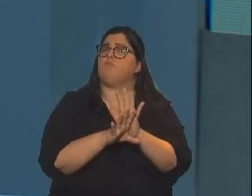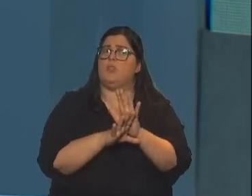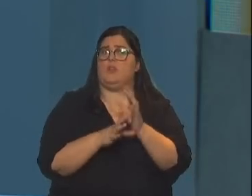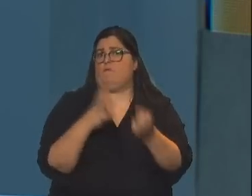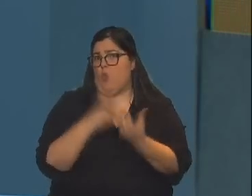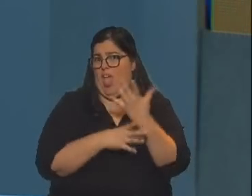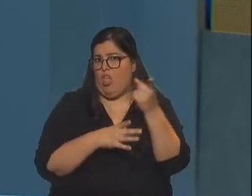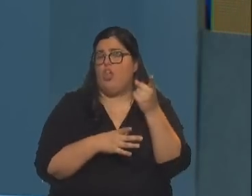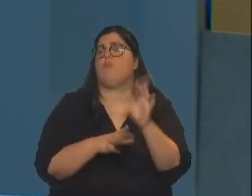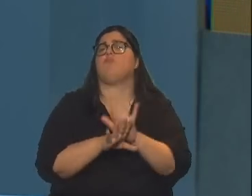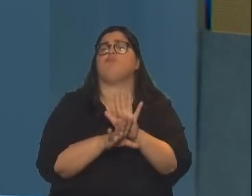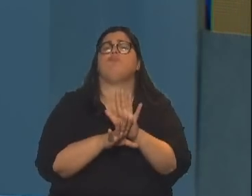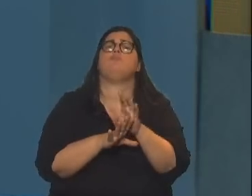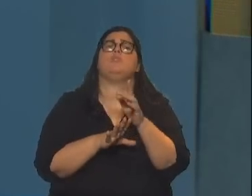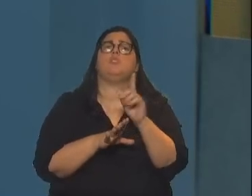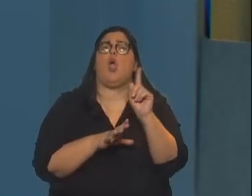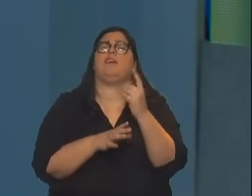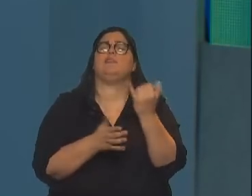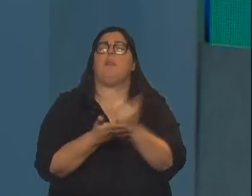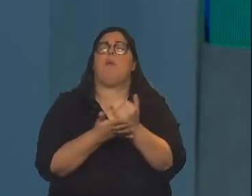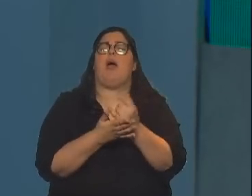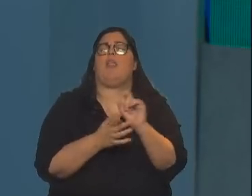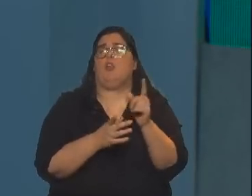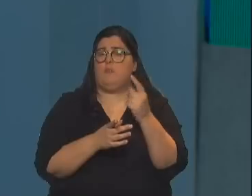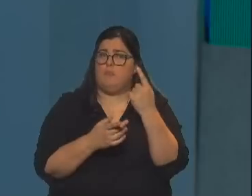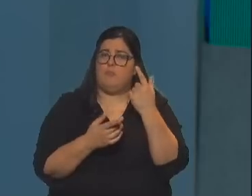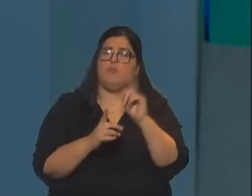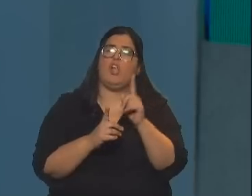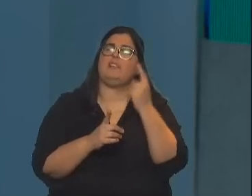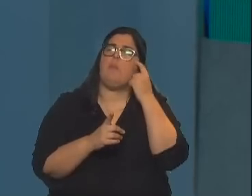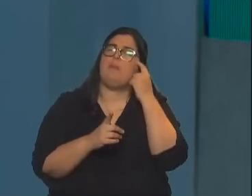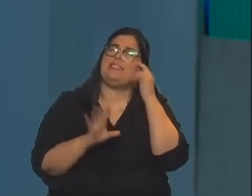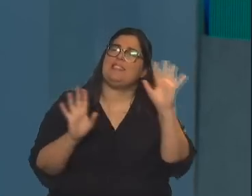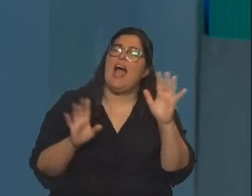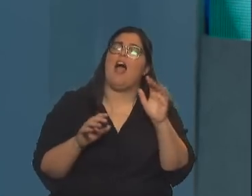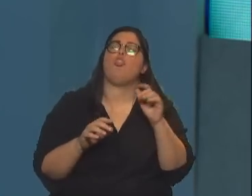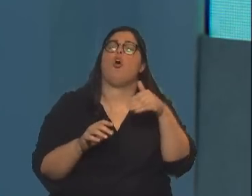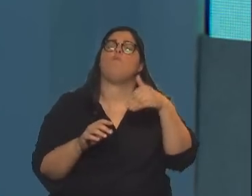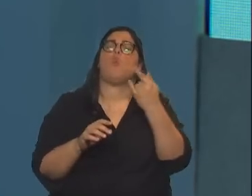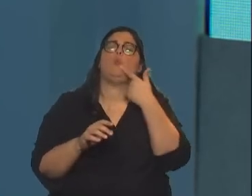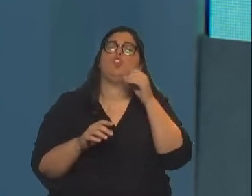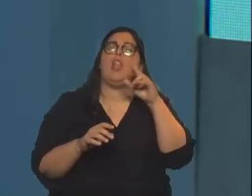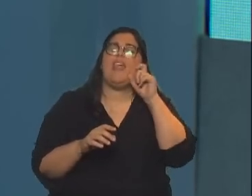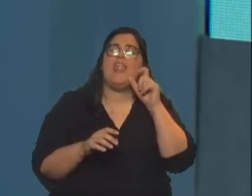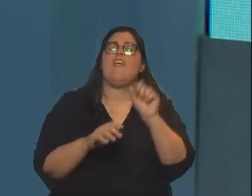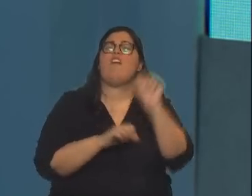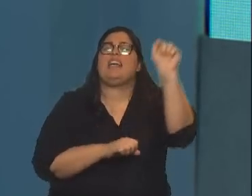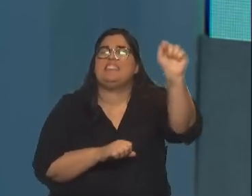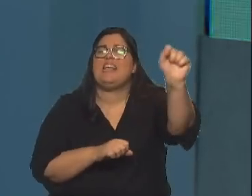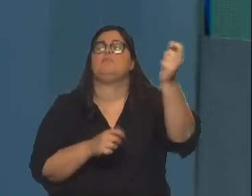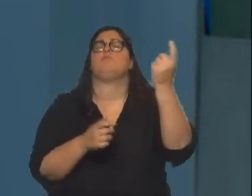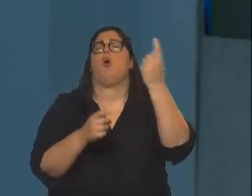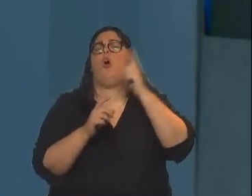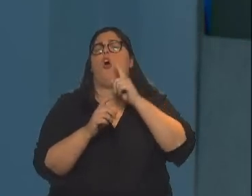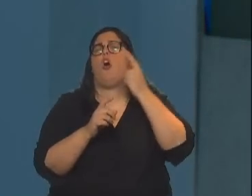ante una amenaza o ante la posibilidad de pensar en un fascismo al estilo de los años 20 y 30, Mussolini, el Estado en el centro de la vida pública?